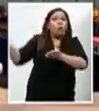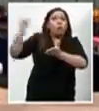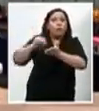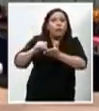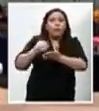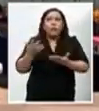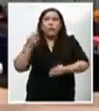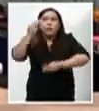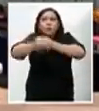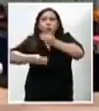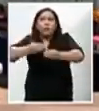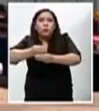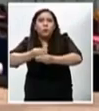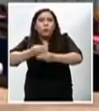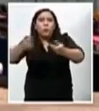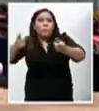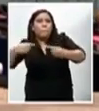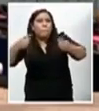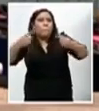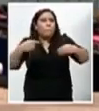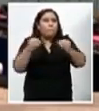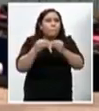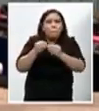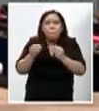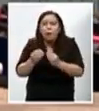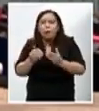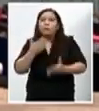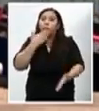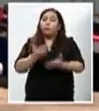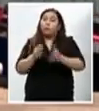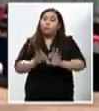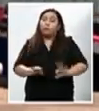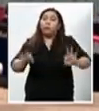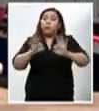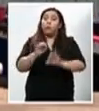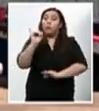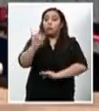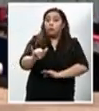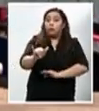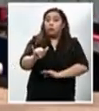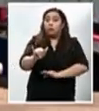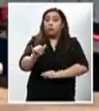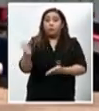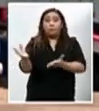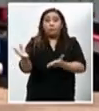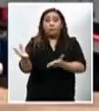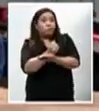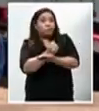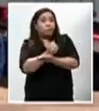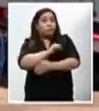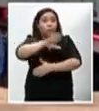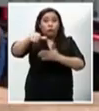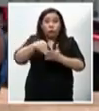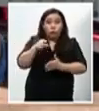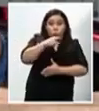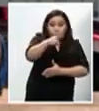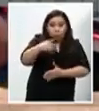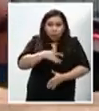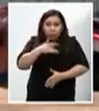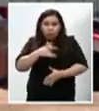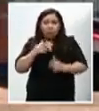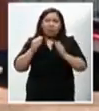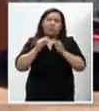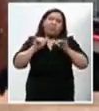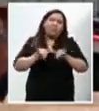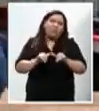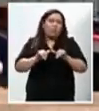industrias que más empleo nos generan y que también le trae un bienestar a todos los hondureños, para que ustedes se preparen, después de tanto